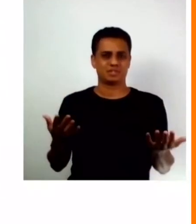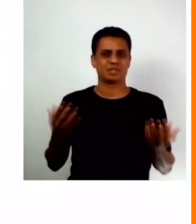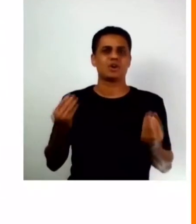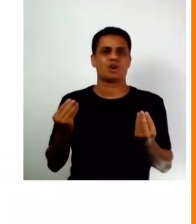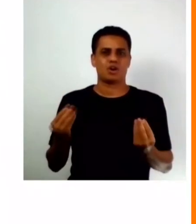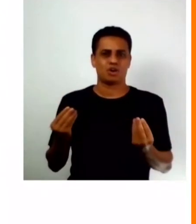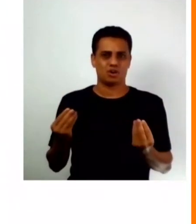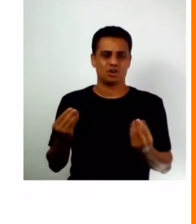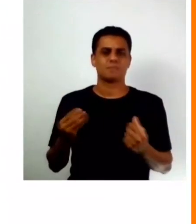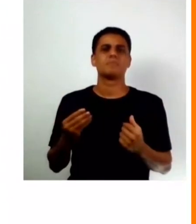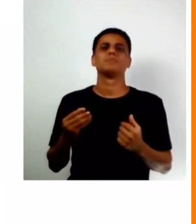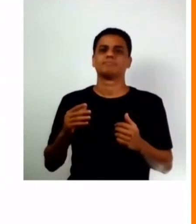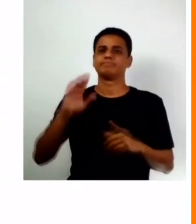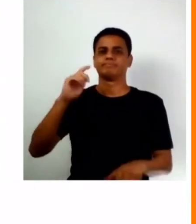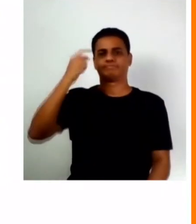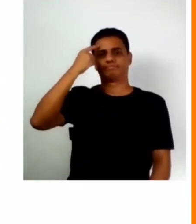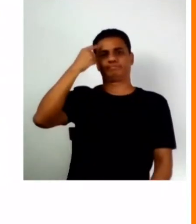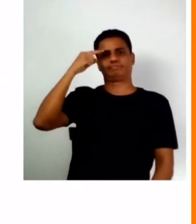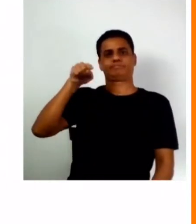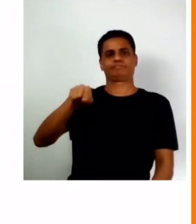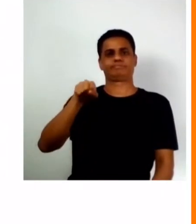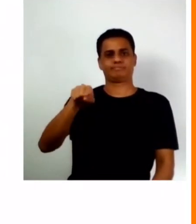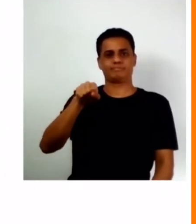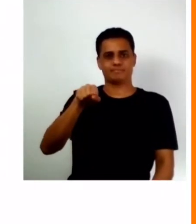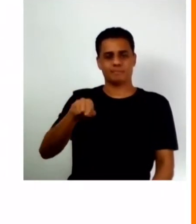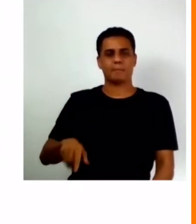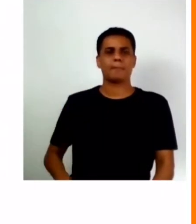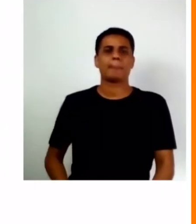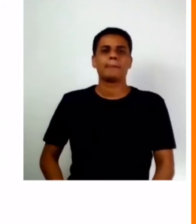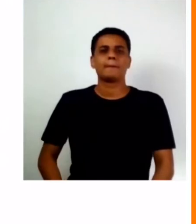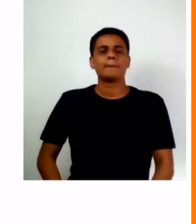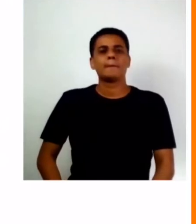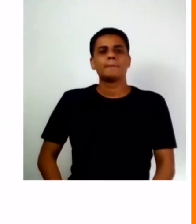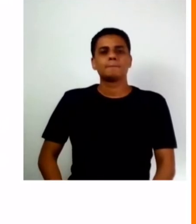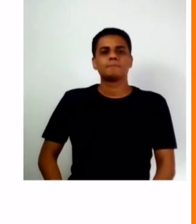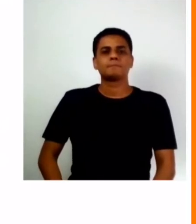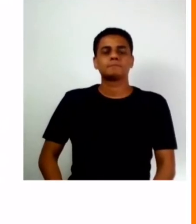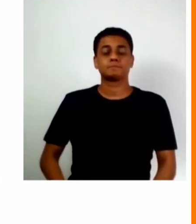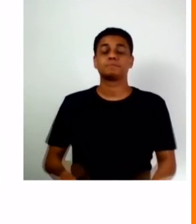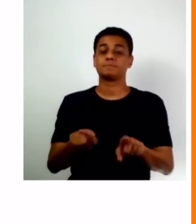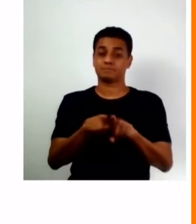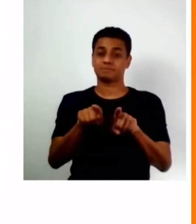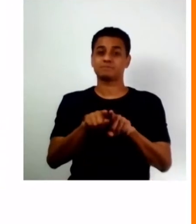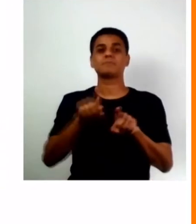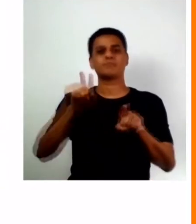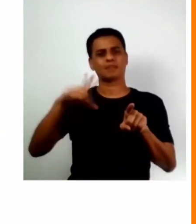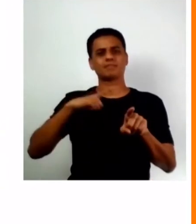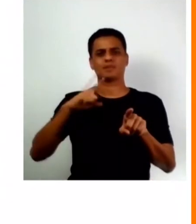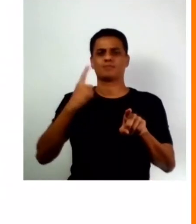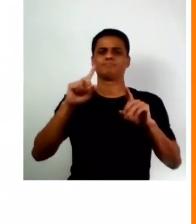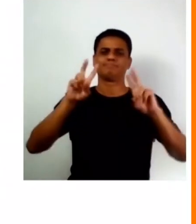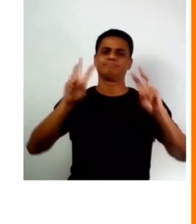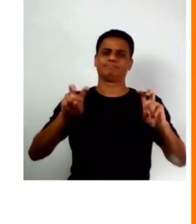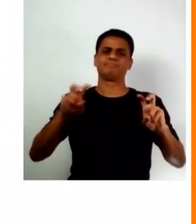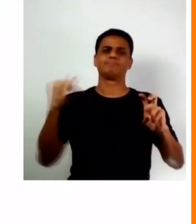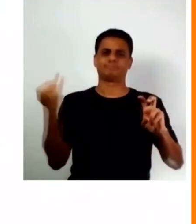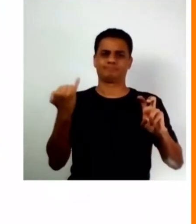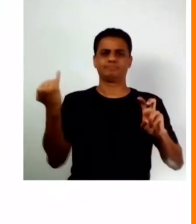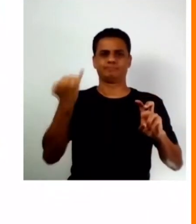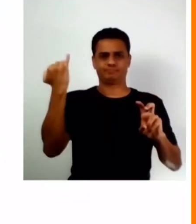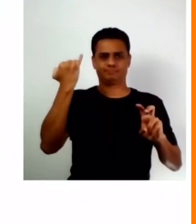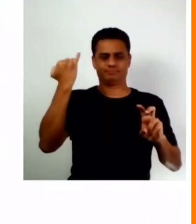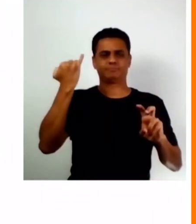forma. E, sobre todo, tamén hai un tema importante cando hai estas